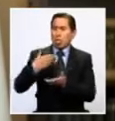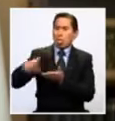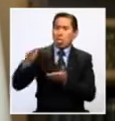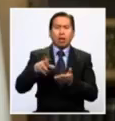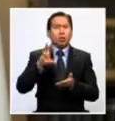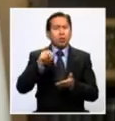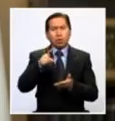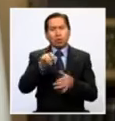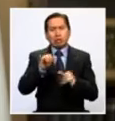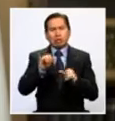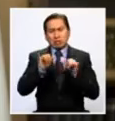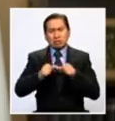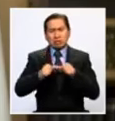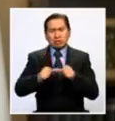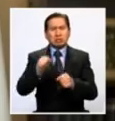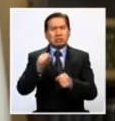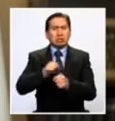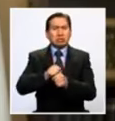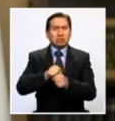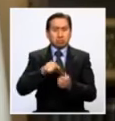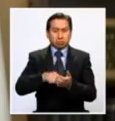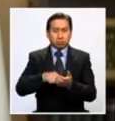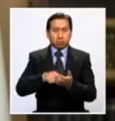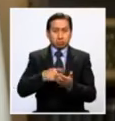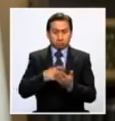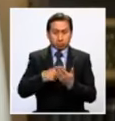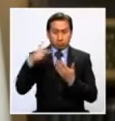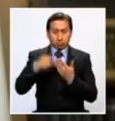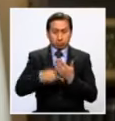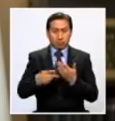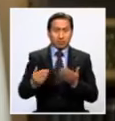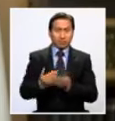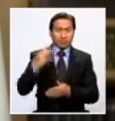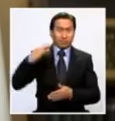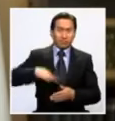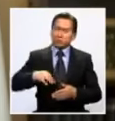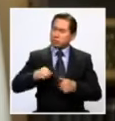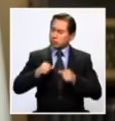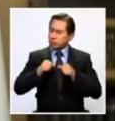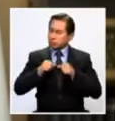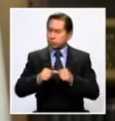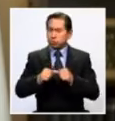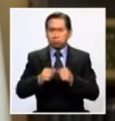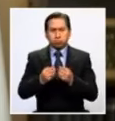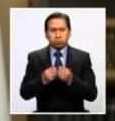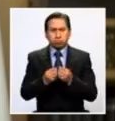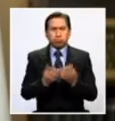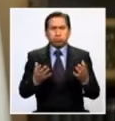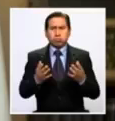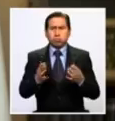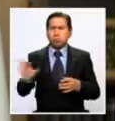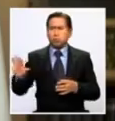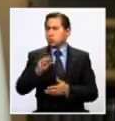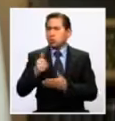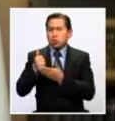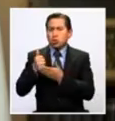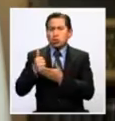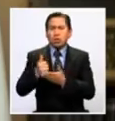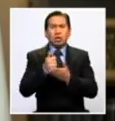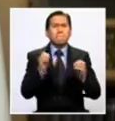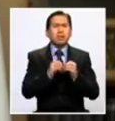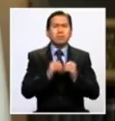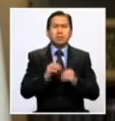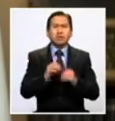sus trabajadores. El Plan Salario seguirá creciendo para ayudar a más empresas y para asegurar el